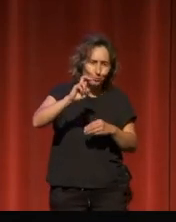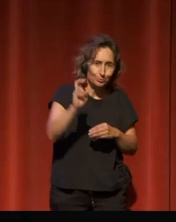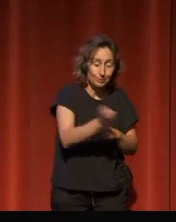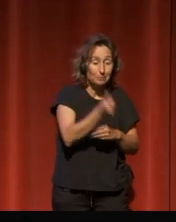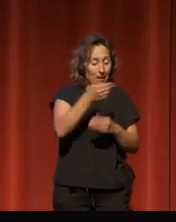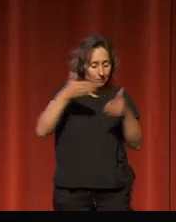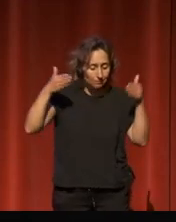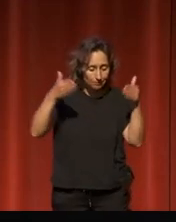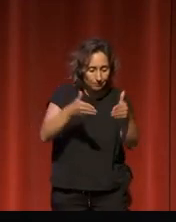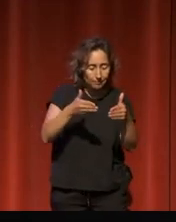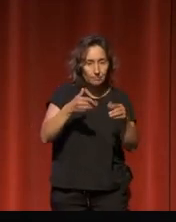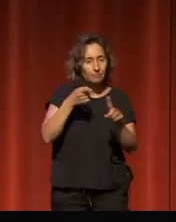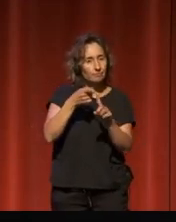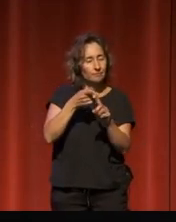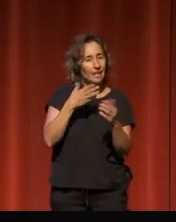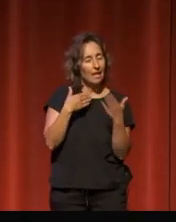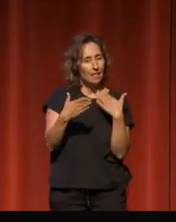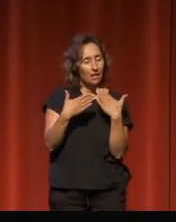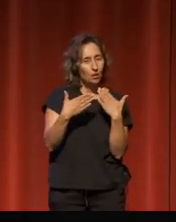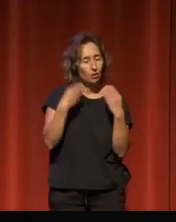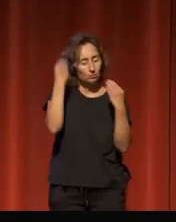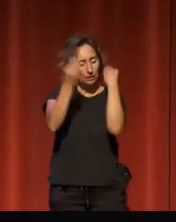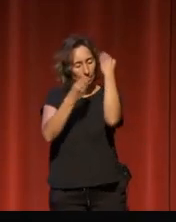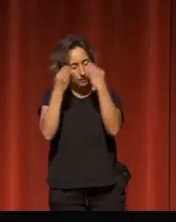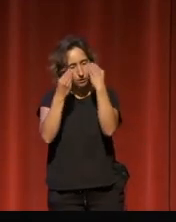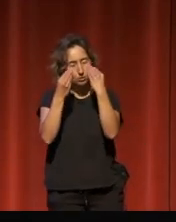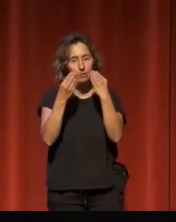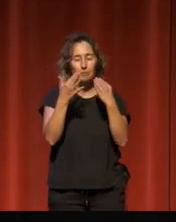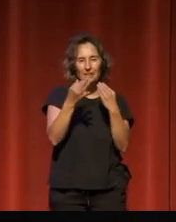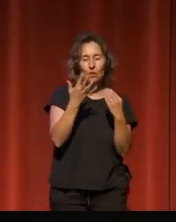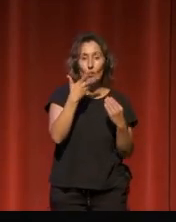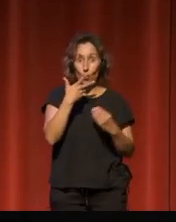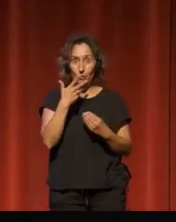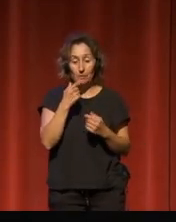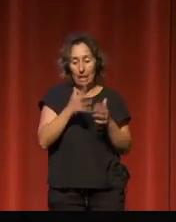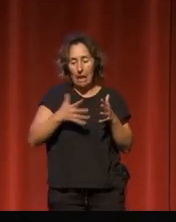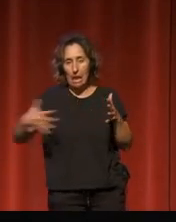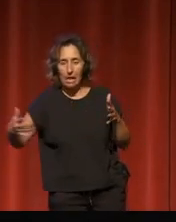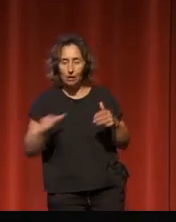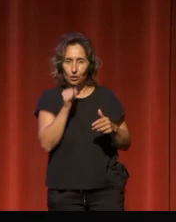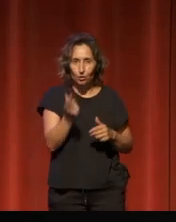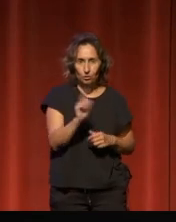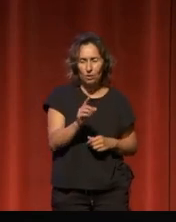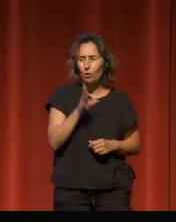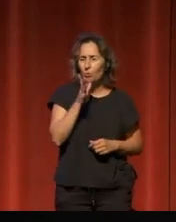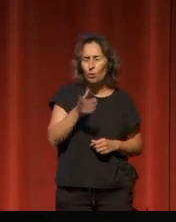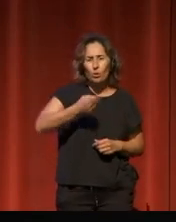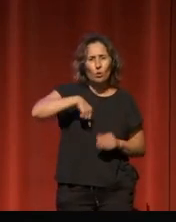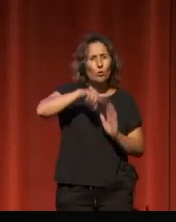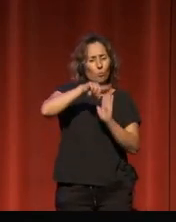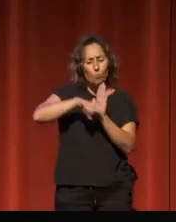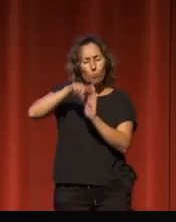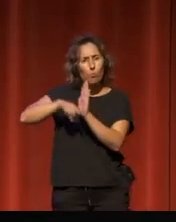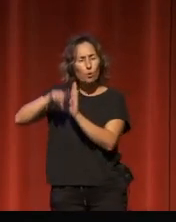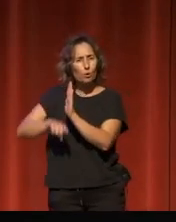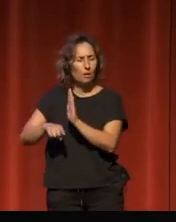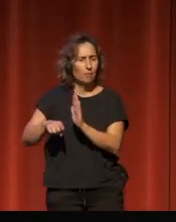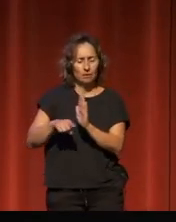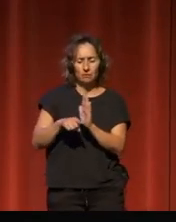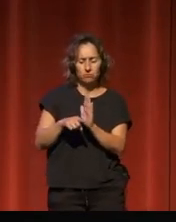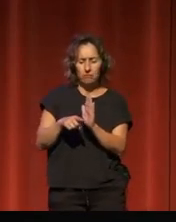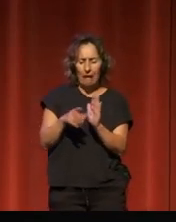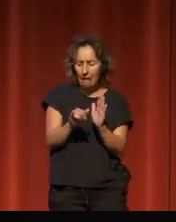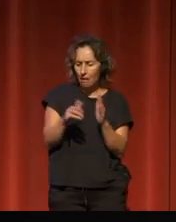Eso sí al diálogo a la reflexión crítica y al conocimiento No me quiero extender porque podría citar muchos programas que tenemos en marcha y